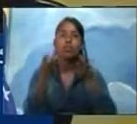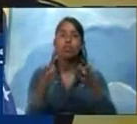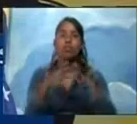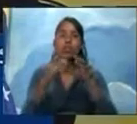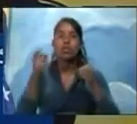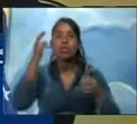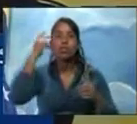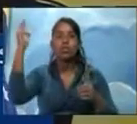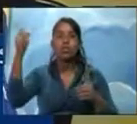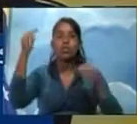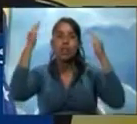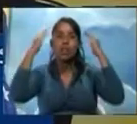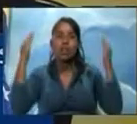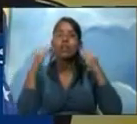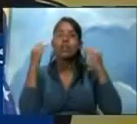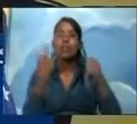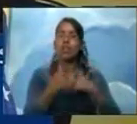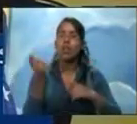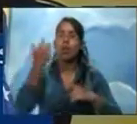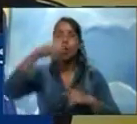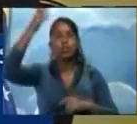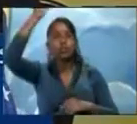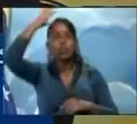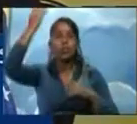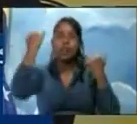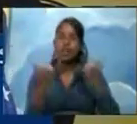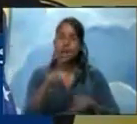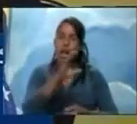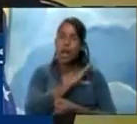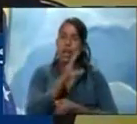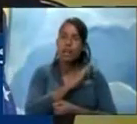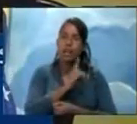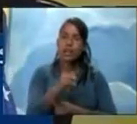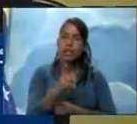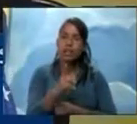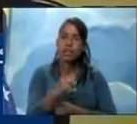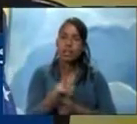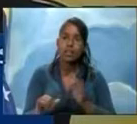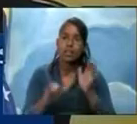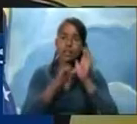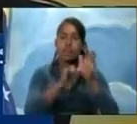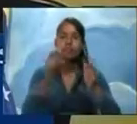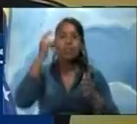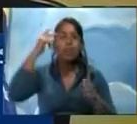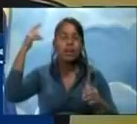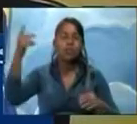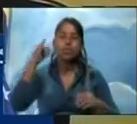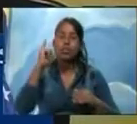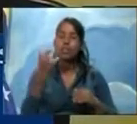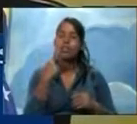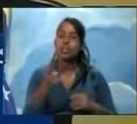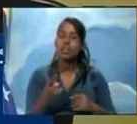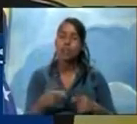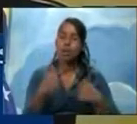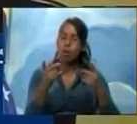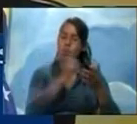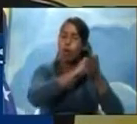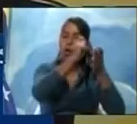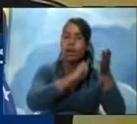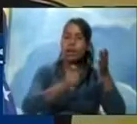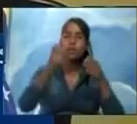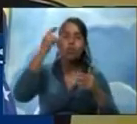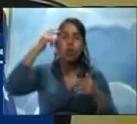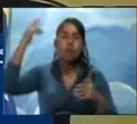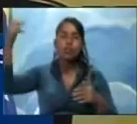de la cabeza de los otros reyes y ahora le toca identificar el sueño. Y dice, luego escribió el